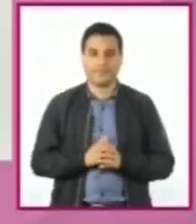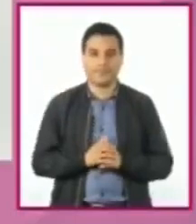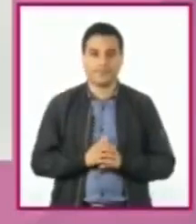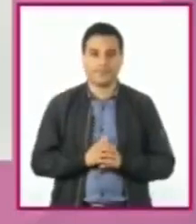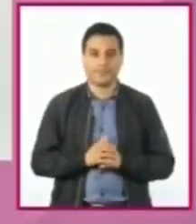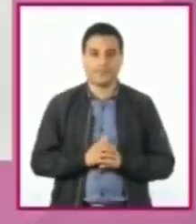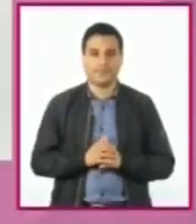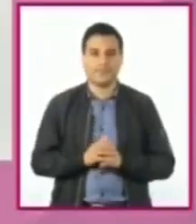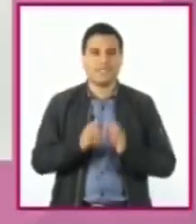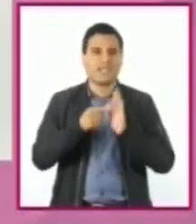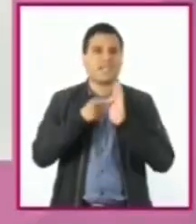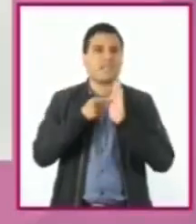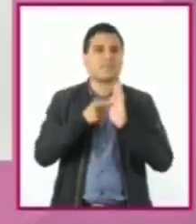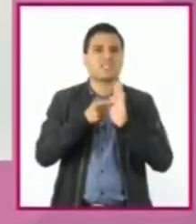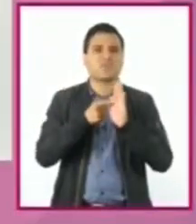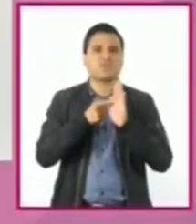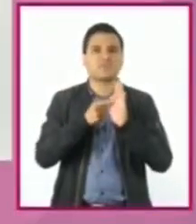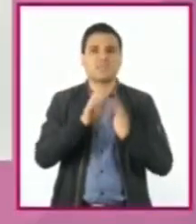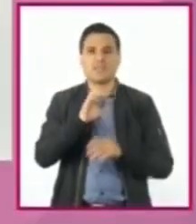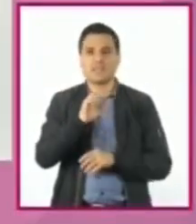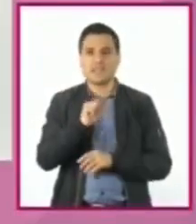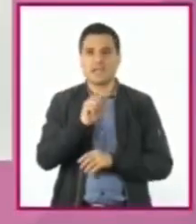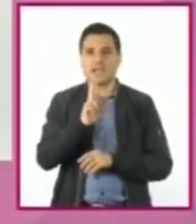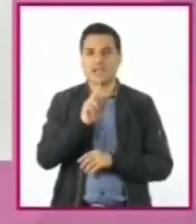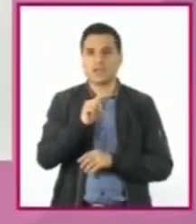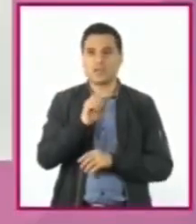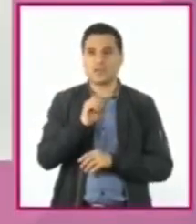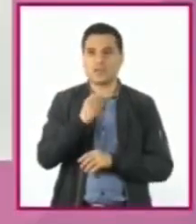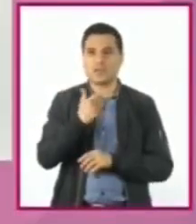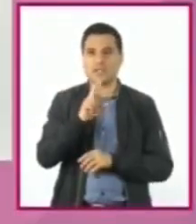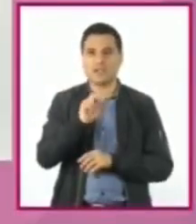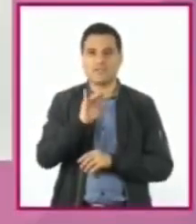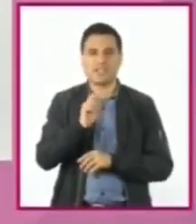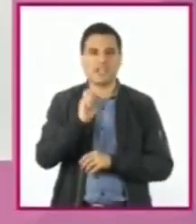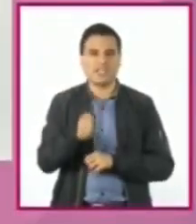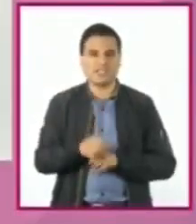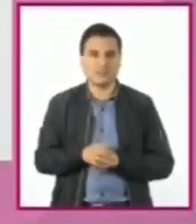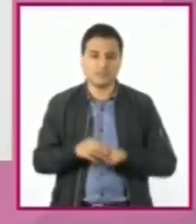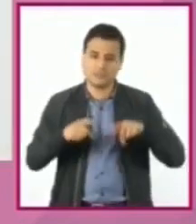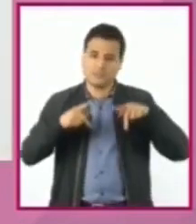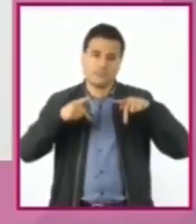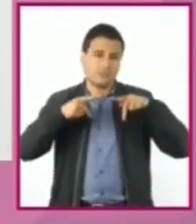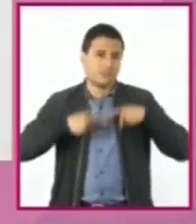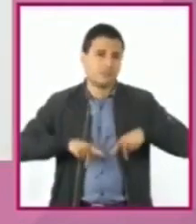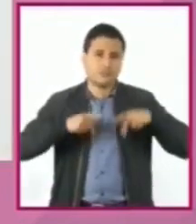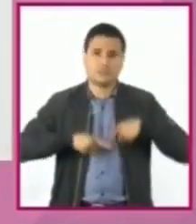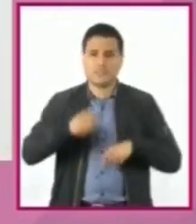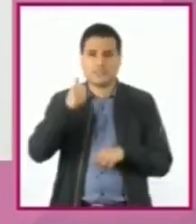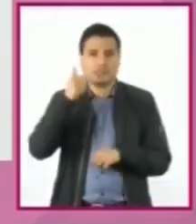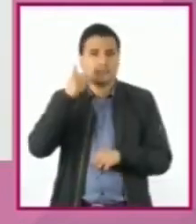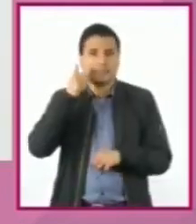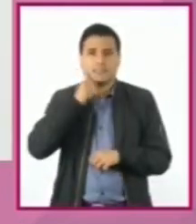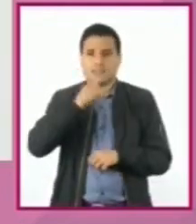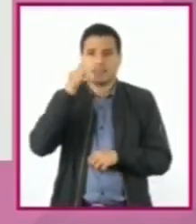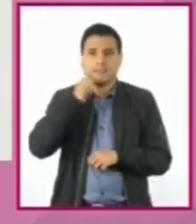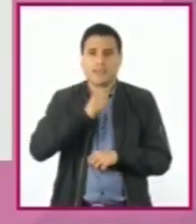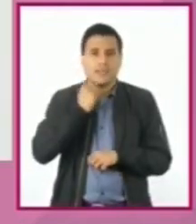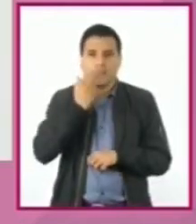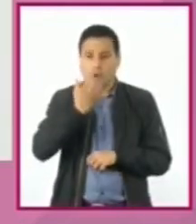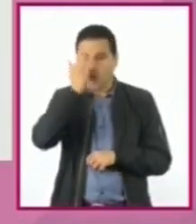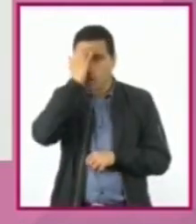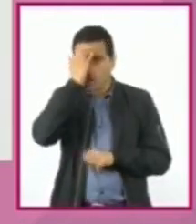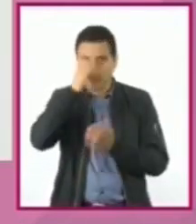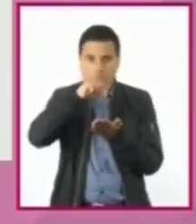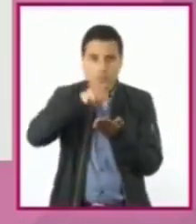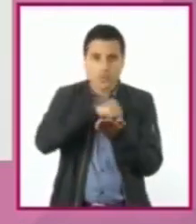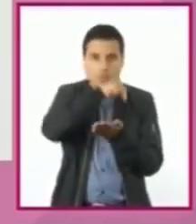¿Qué son las representaciones cartográficas? Bueno, desde siempre los seres humanos hemos tenido la inquietud de saber cómo es el